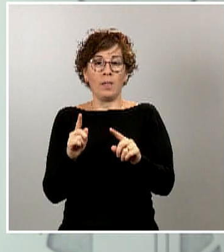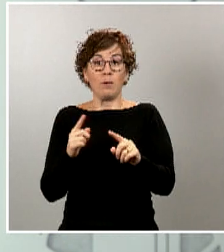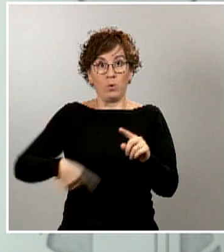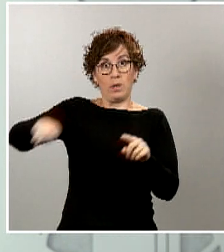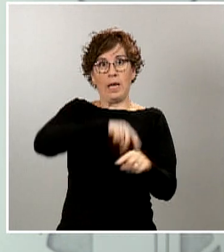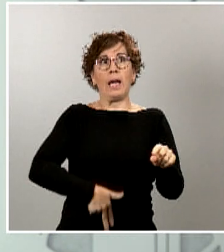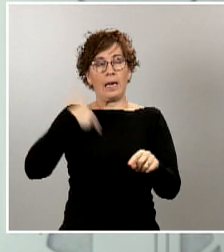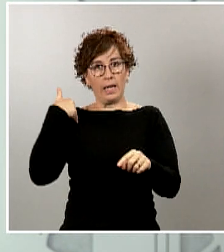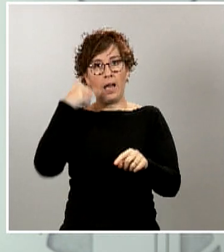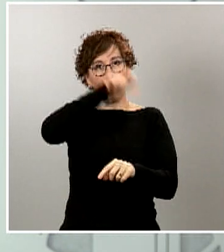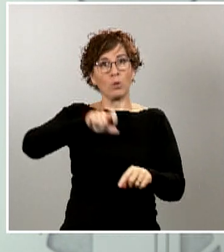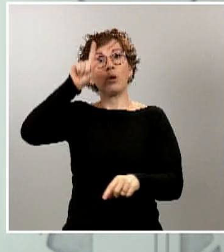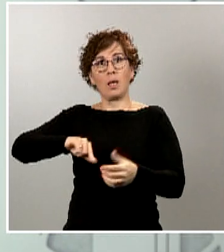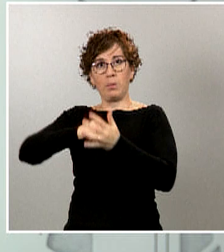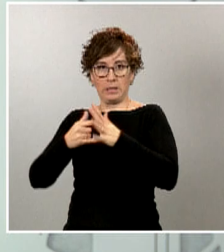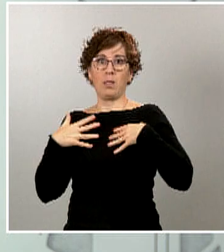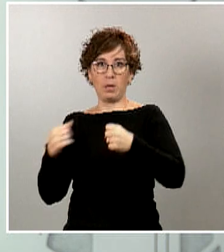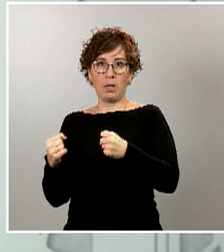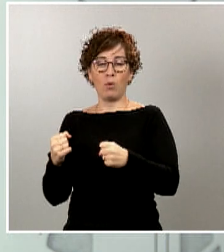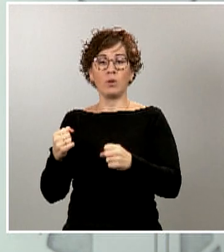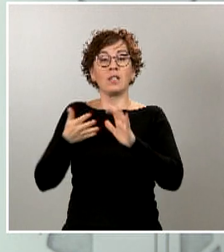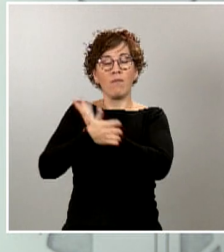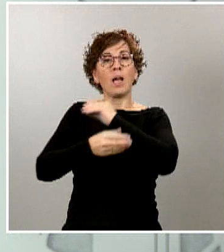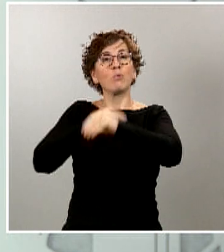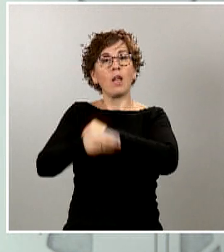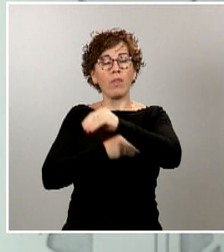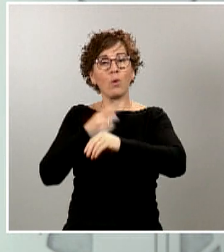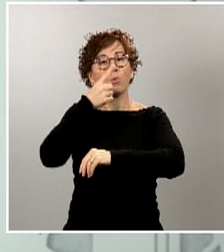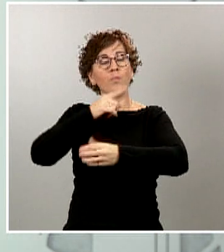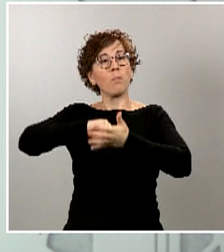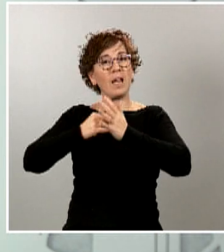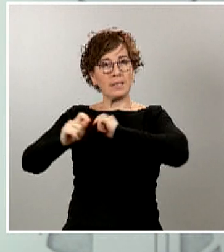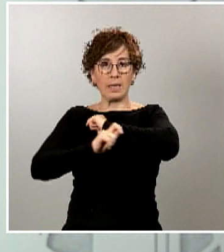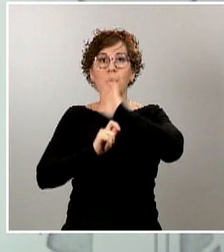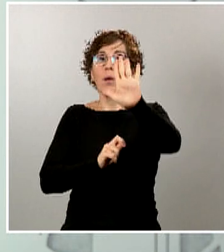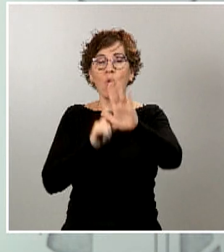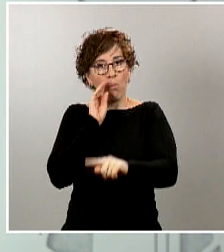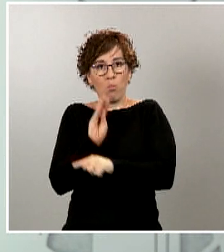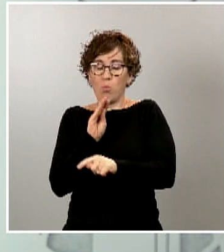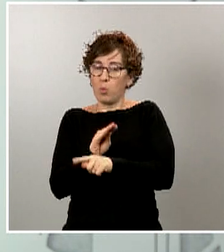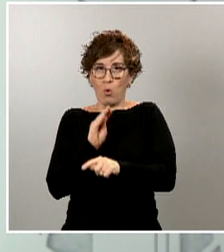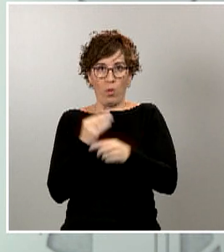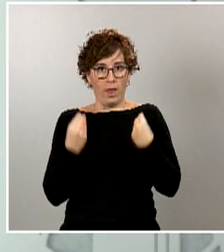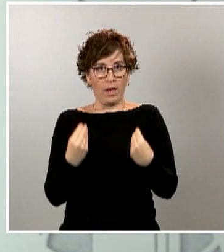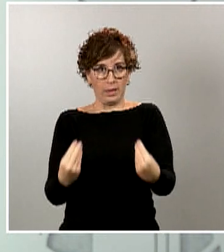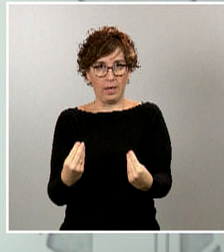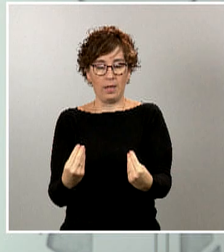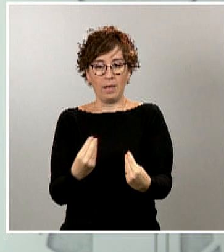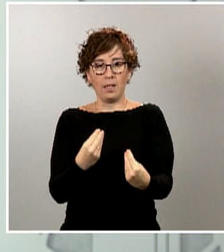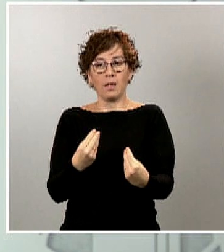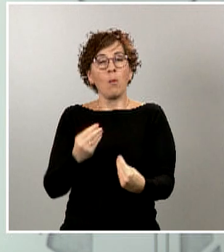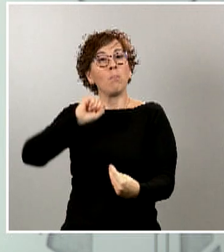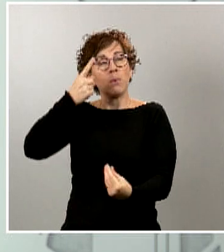tanto, una estrategia que va a ser prudente, una estrategia que va a tener su base en la evidencia científica que nos